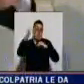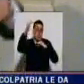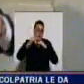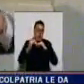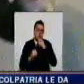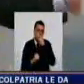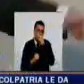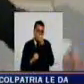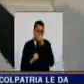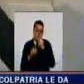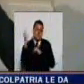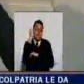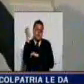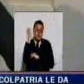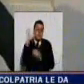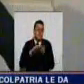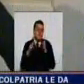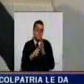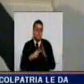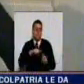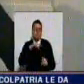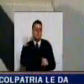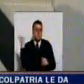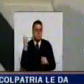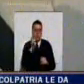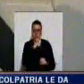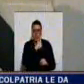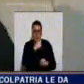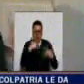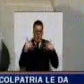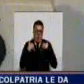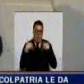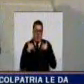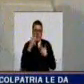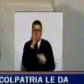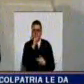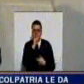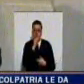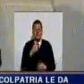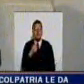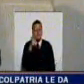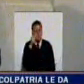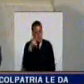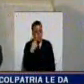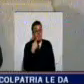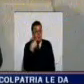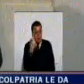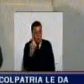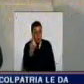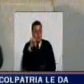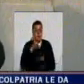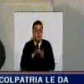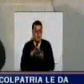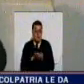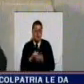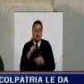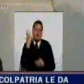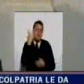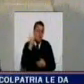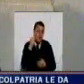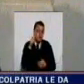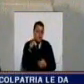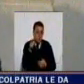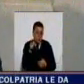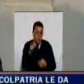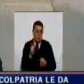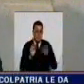El patrimonio público iba a terminar sacrificado en esta operación. Y además a usted se lo dijo. En los días de la subasta se lo dijo el